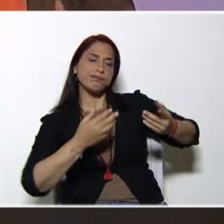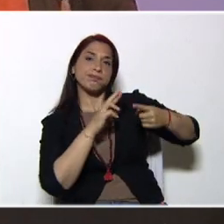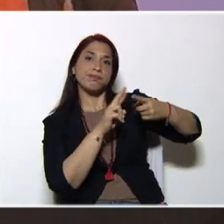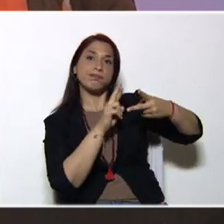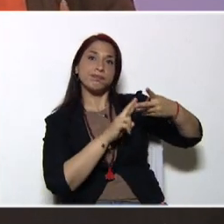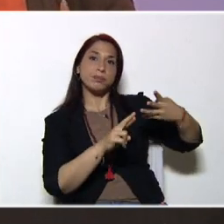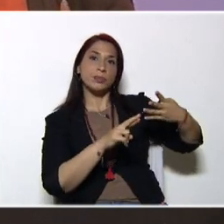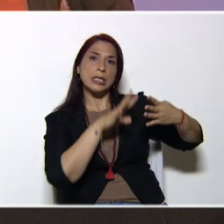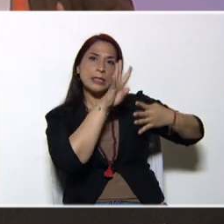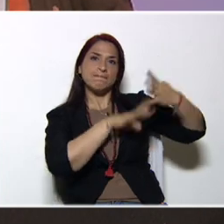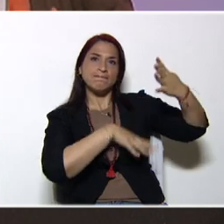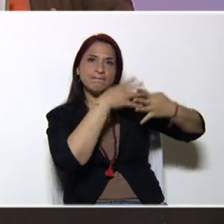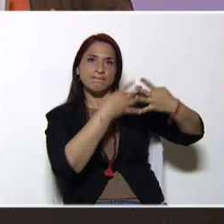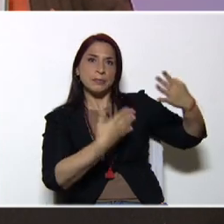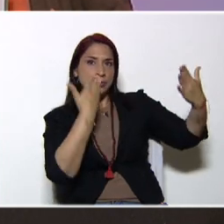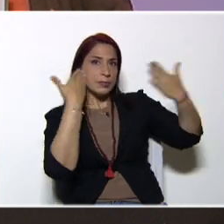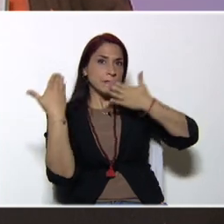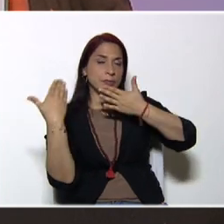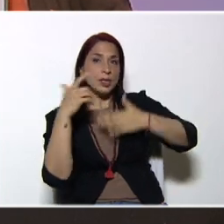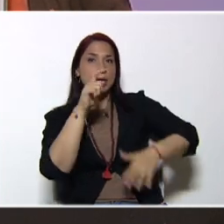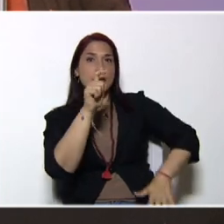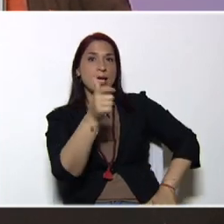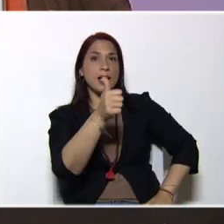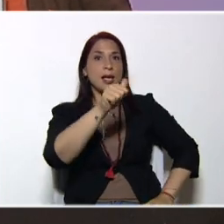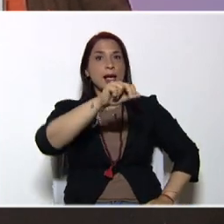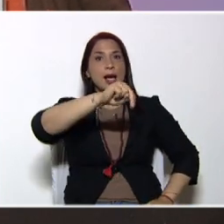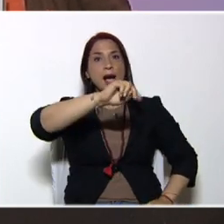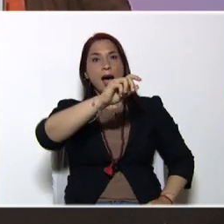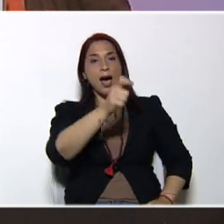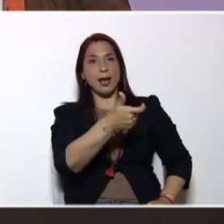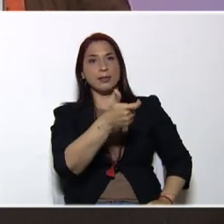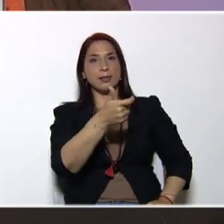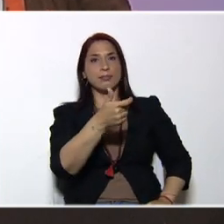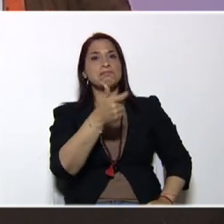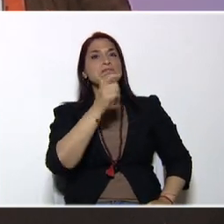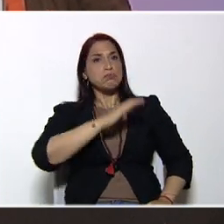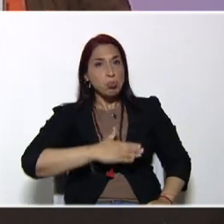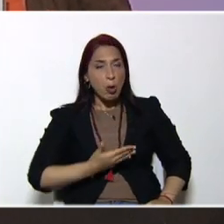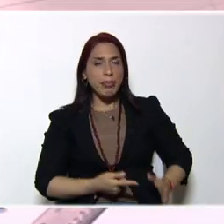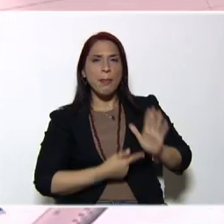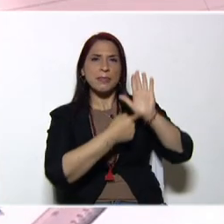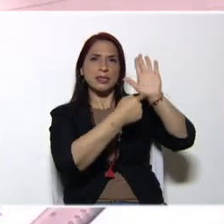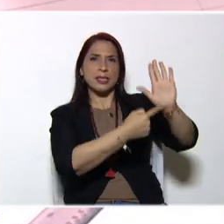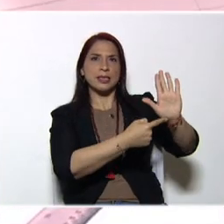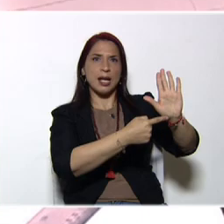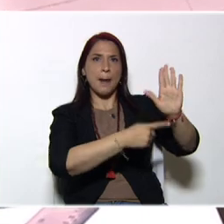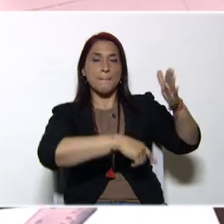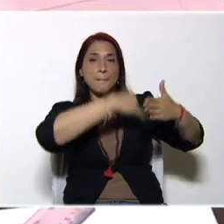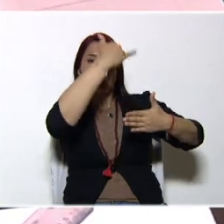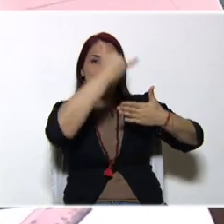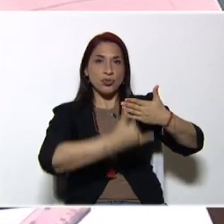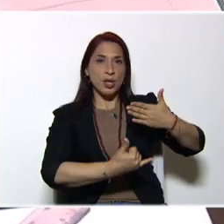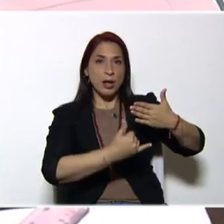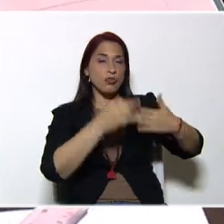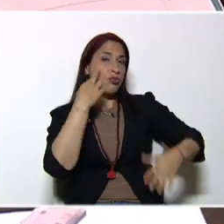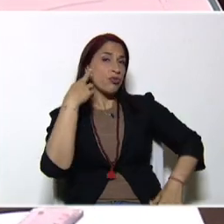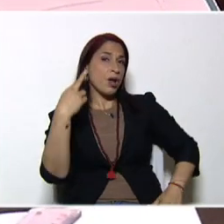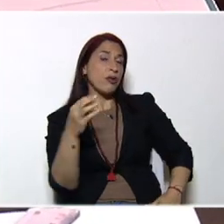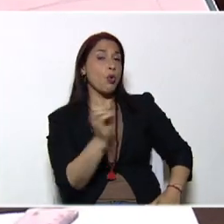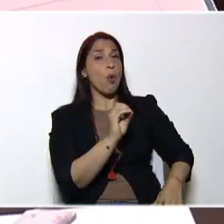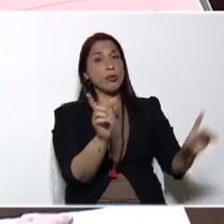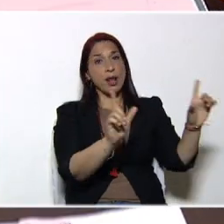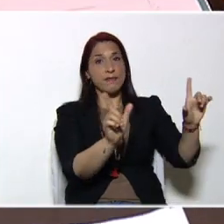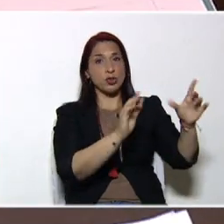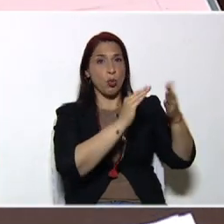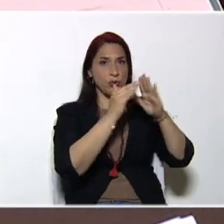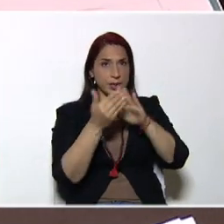el diagrama de Gantt para que puedan presentar este proyecto de radio comunitaria o de televisión